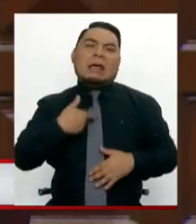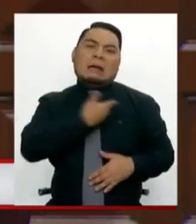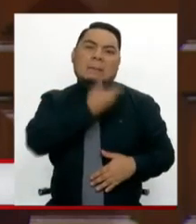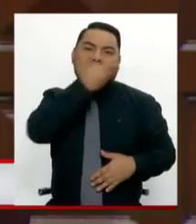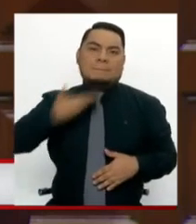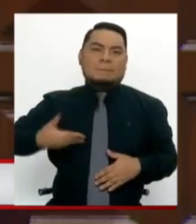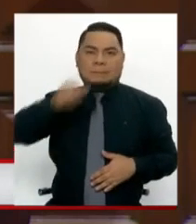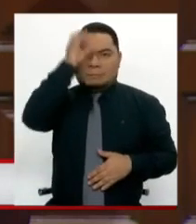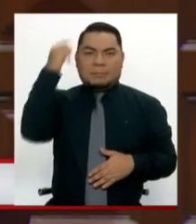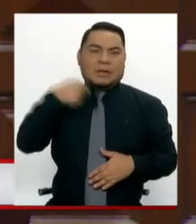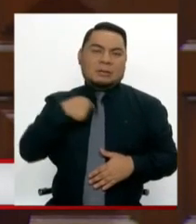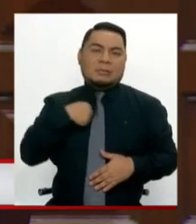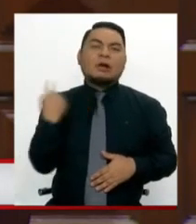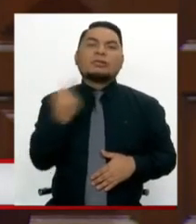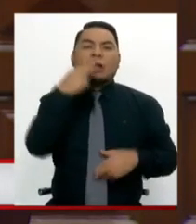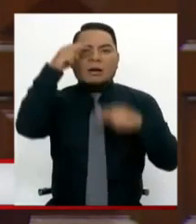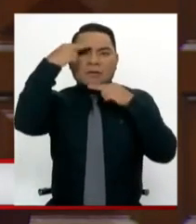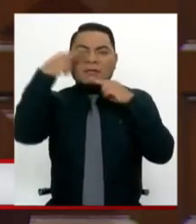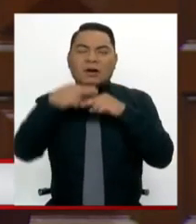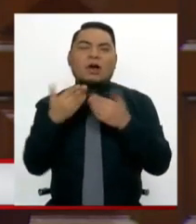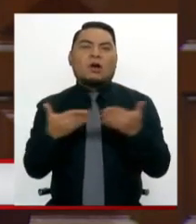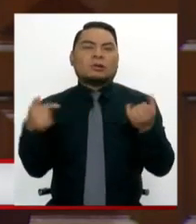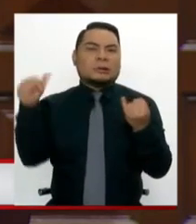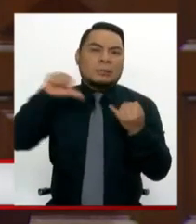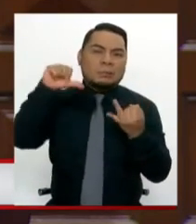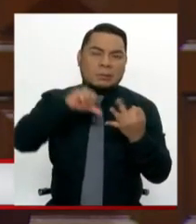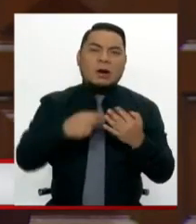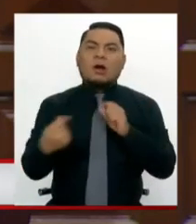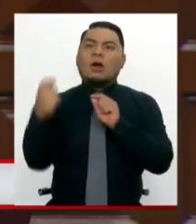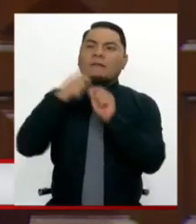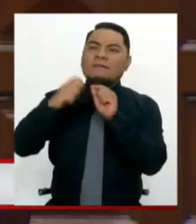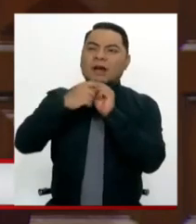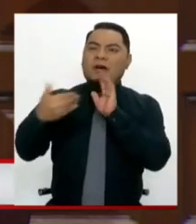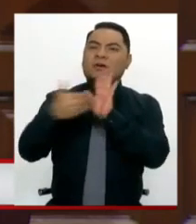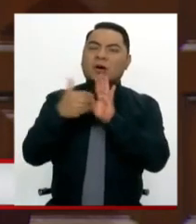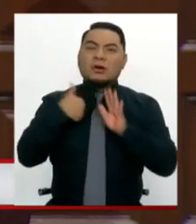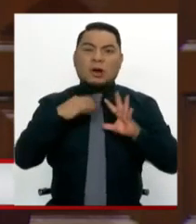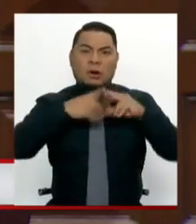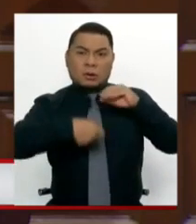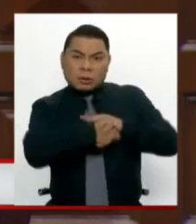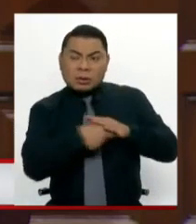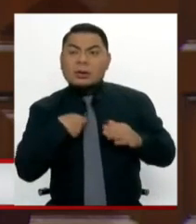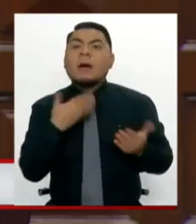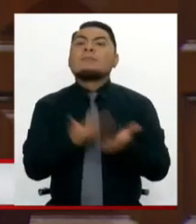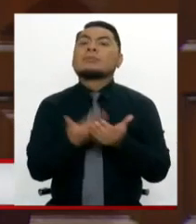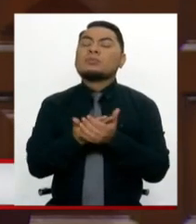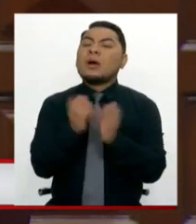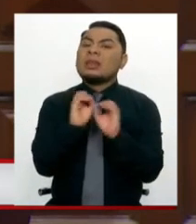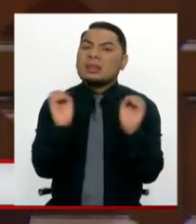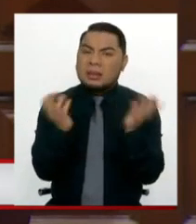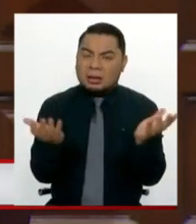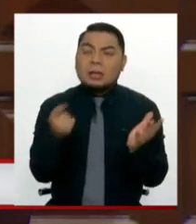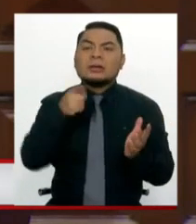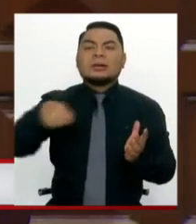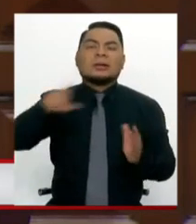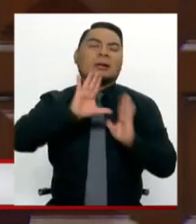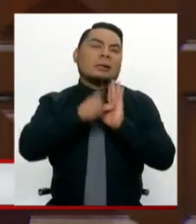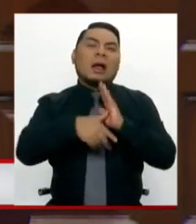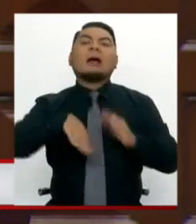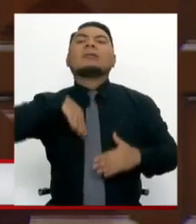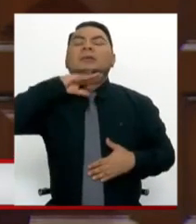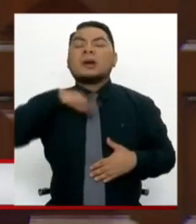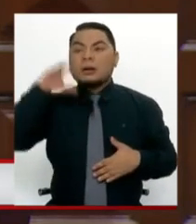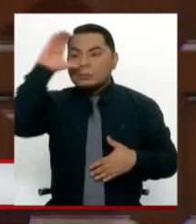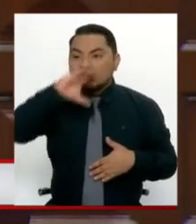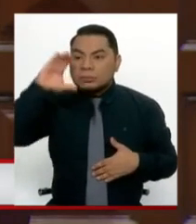Castillo. Solo se emiten esas cosas. Acusado de corrupción sin ninguna prueba. Se van a cansar de buscar las